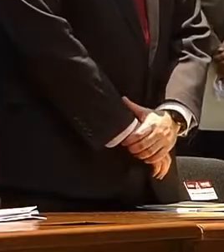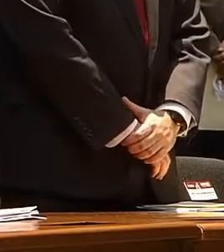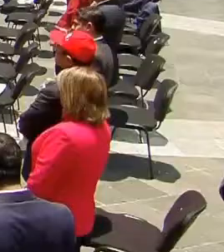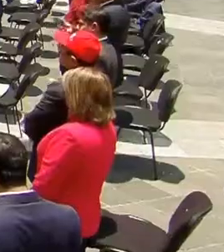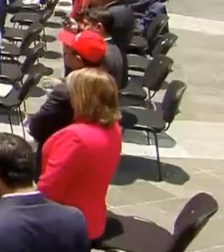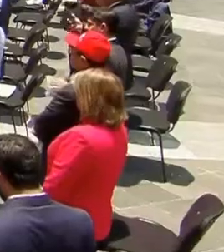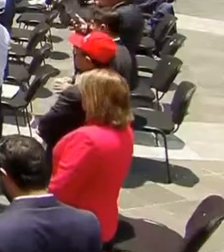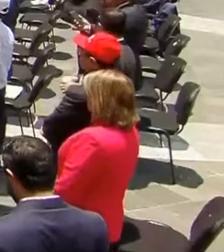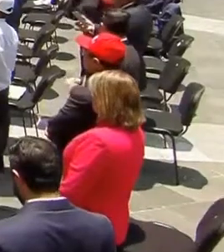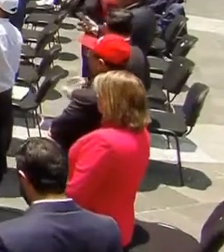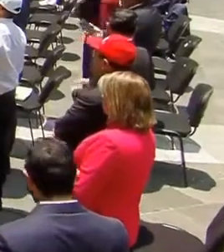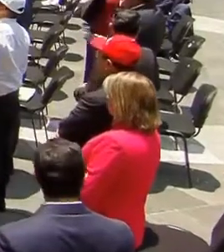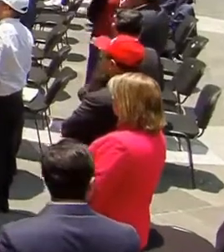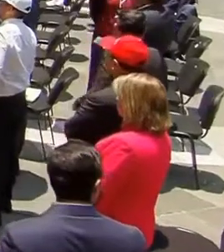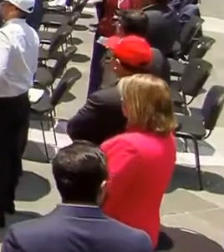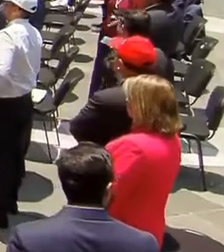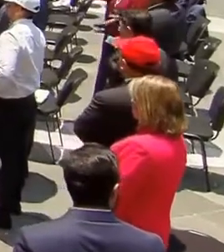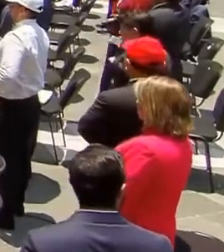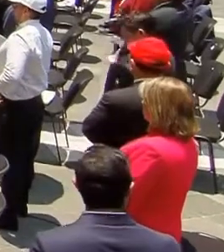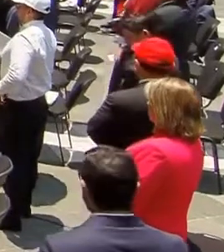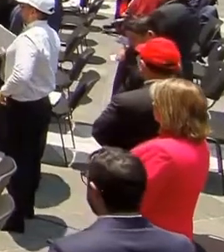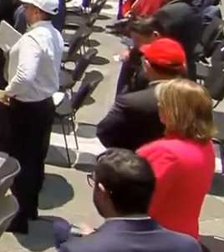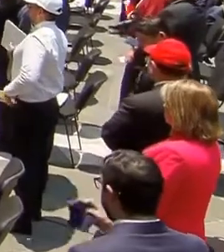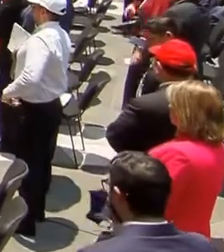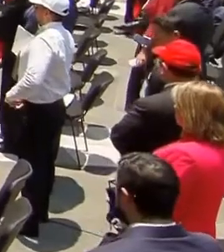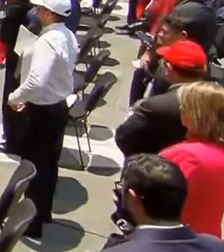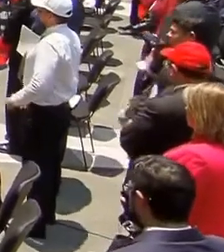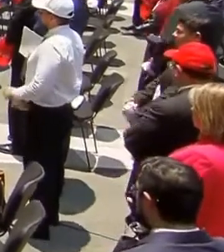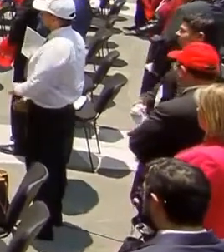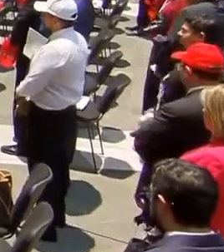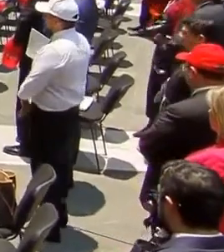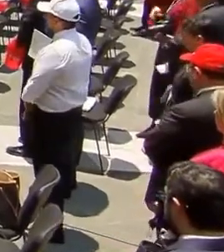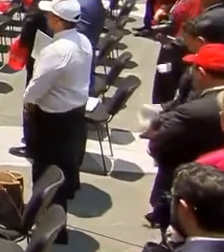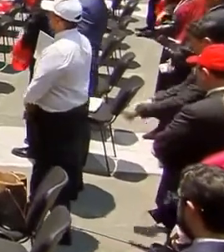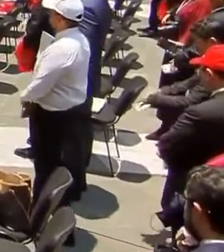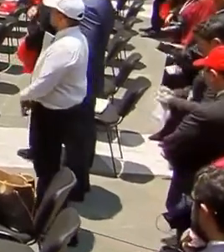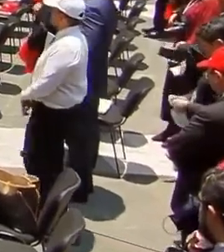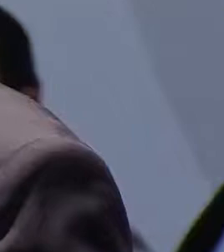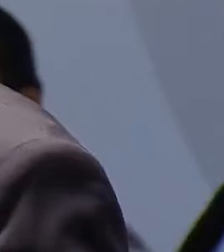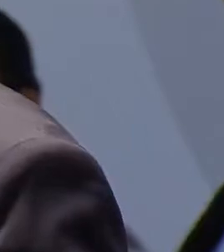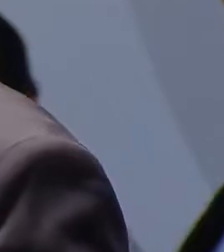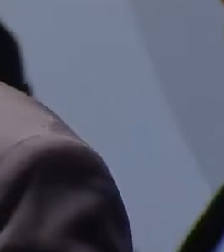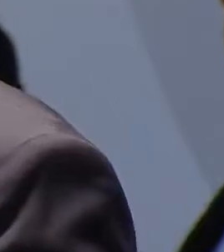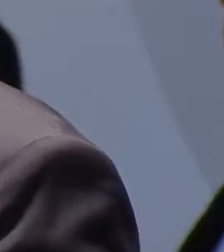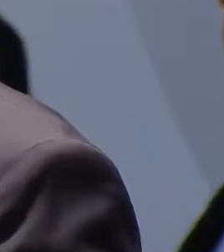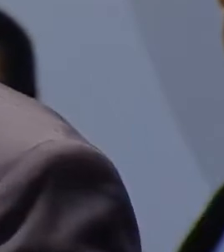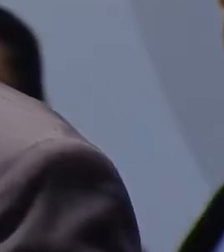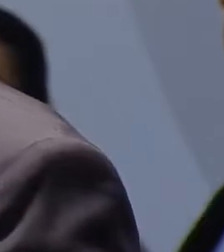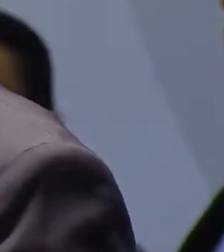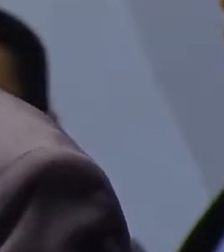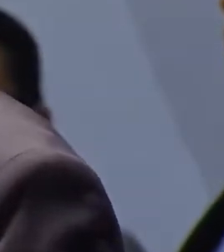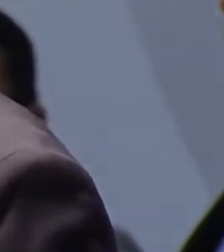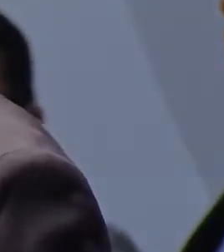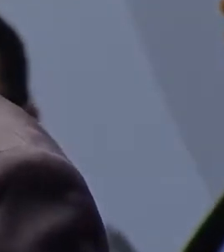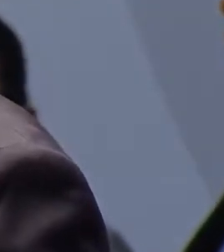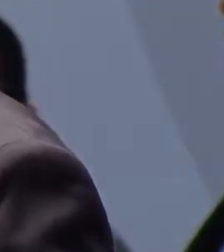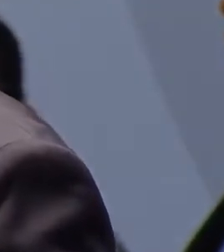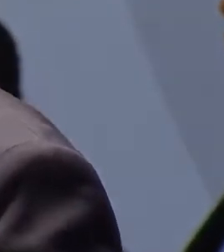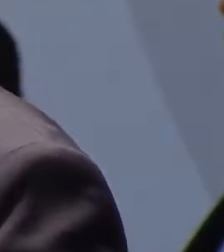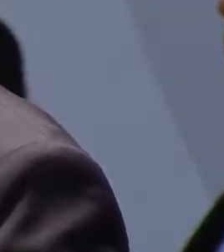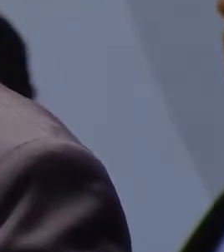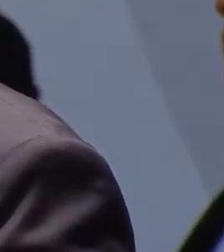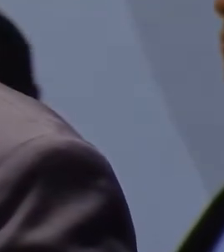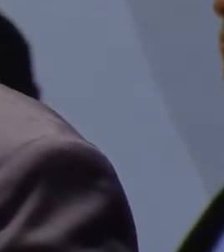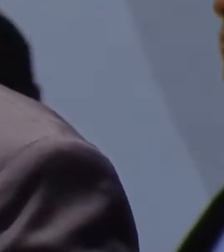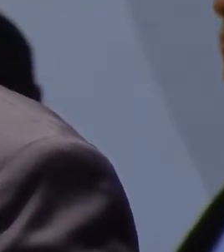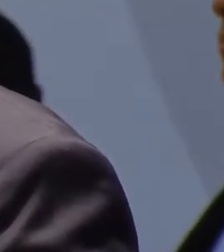las asambleístas y los asambleístas, al director general del instituto, a los directores sectoriales, a los oradores de los sectores